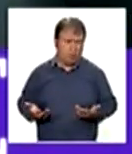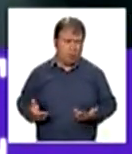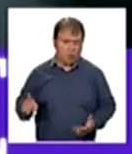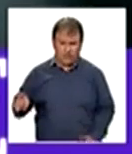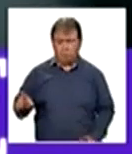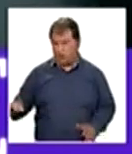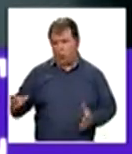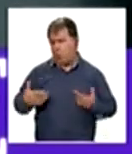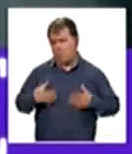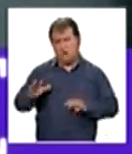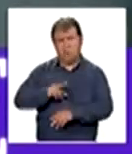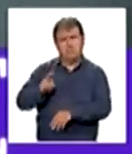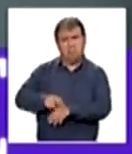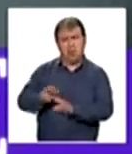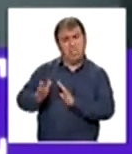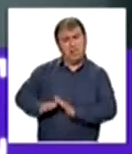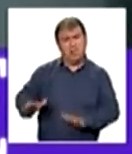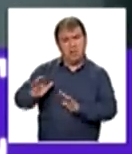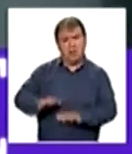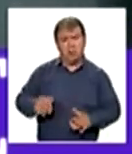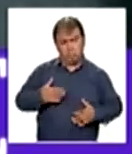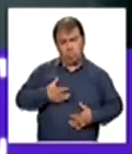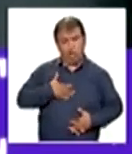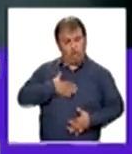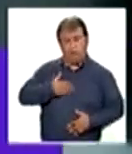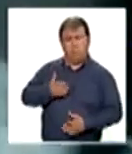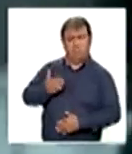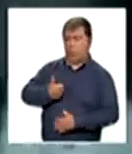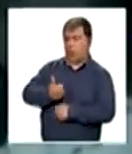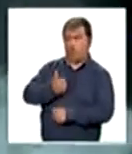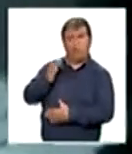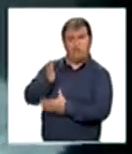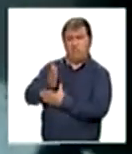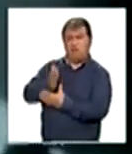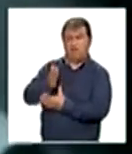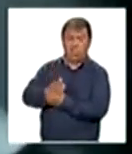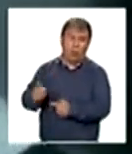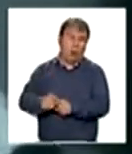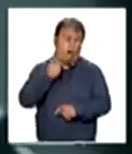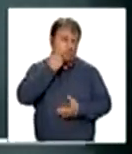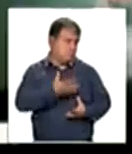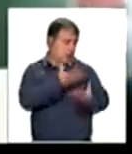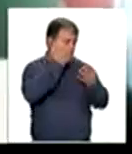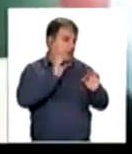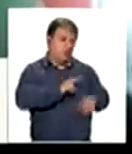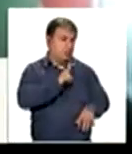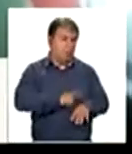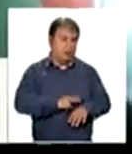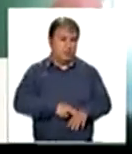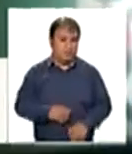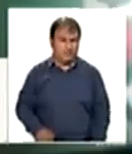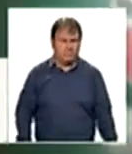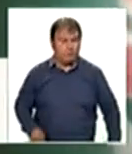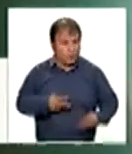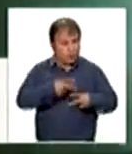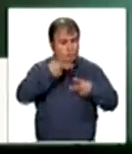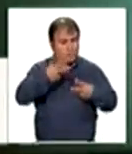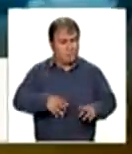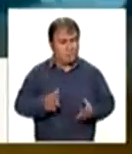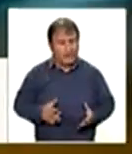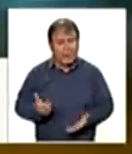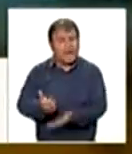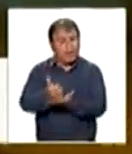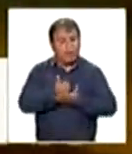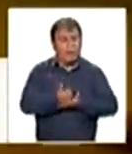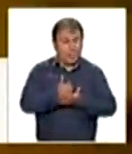de eso. No, si no, yo mismo lo busco. Con todo hombre se ha muerto. Fueron sus vecinos quienes la